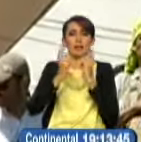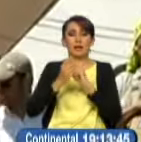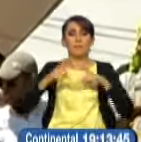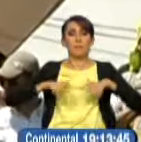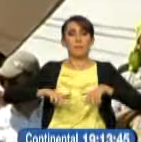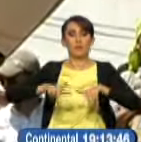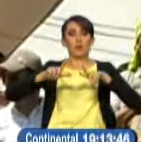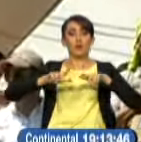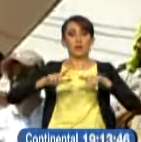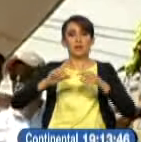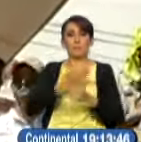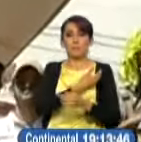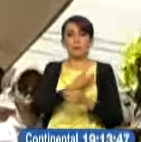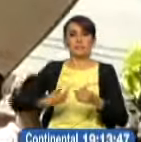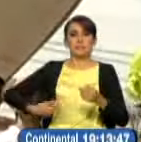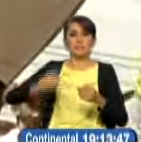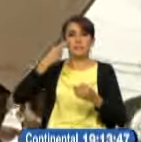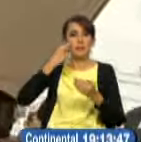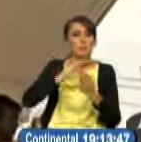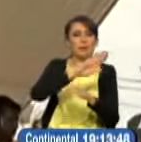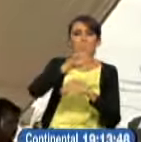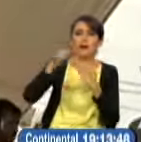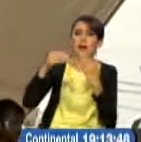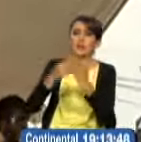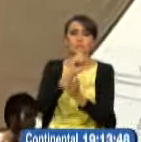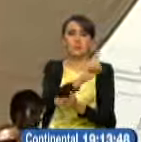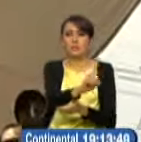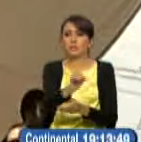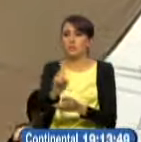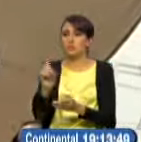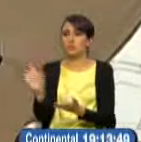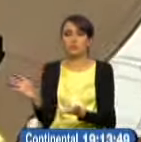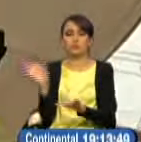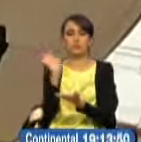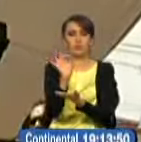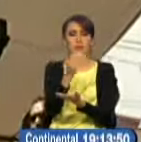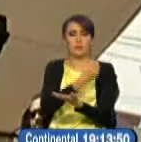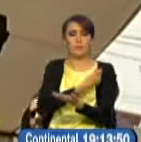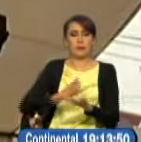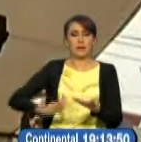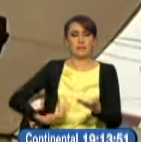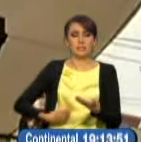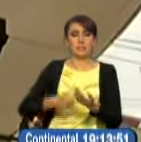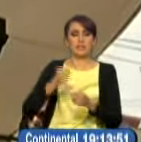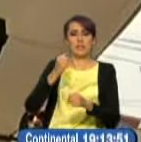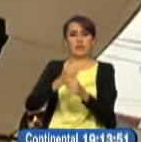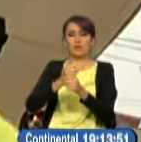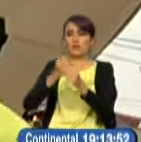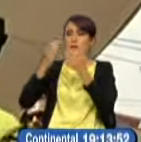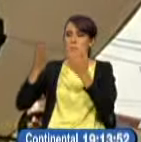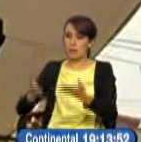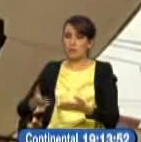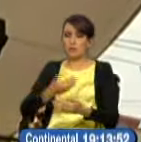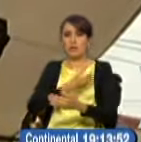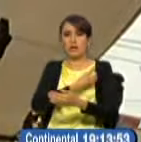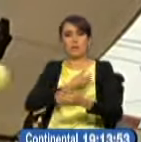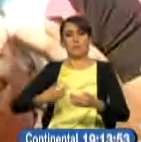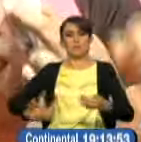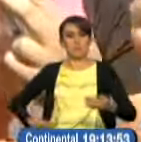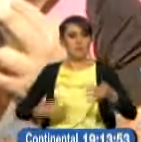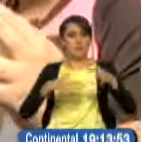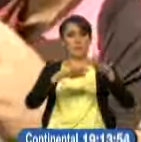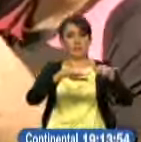presidente de todos, presidente de cada uno de ustedes, presidente de los trabajadores, presidente de los